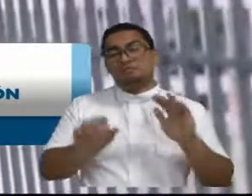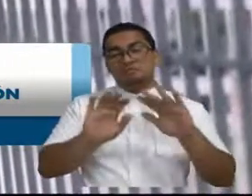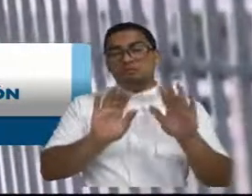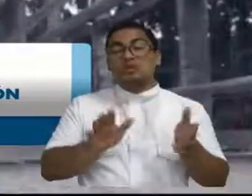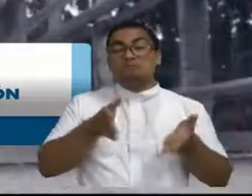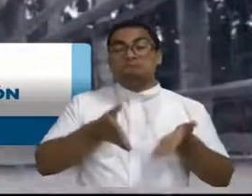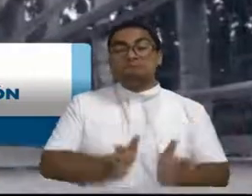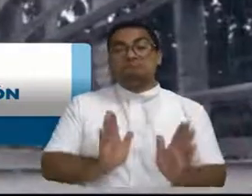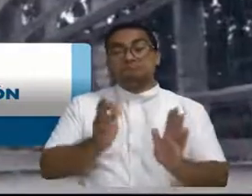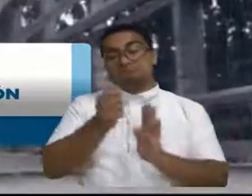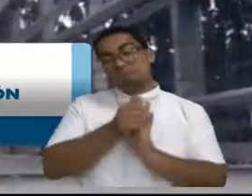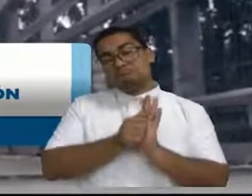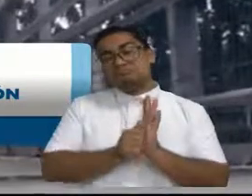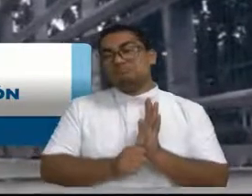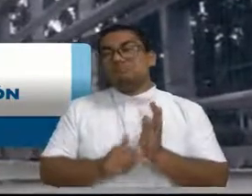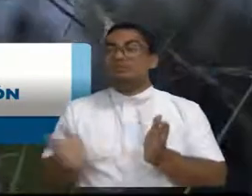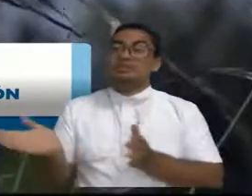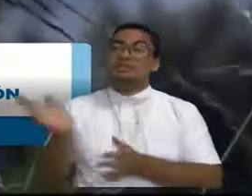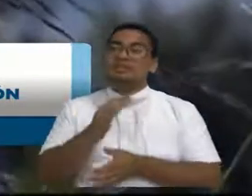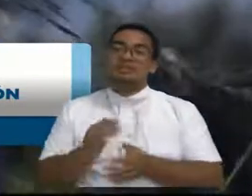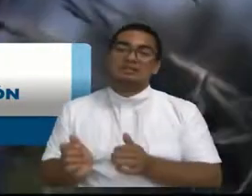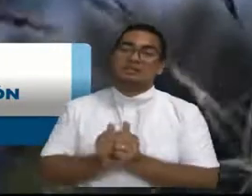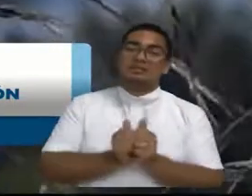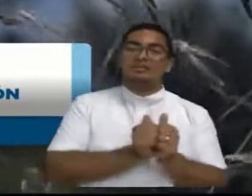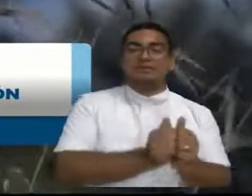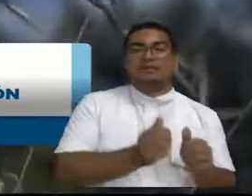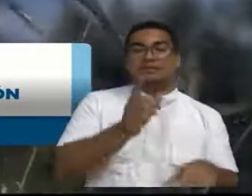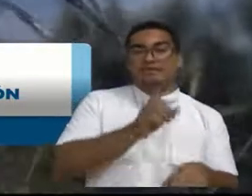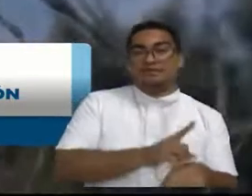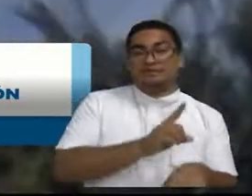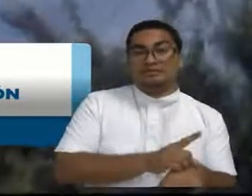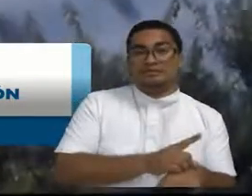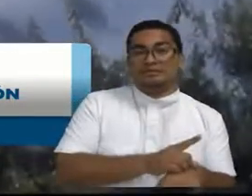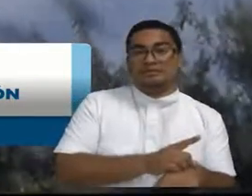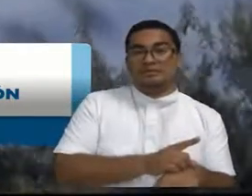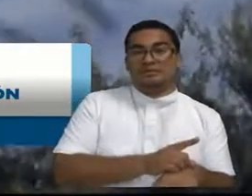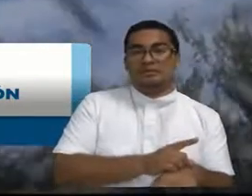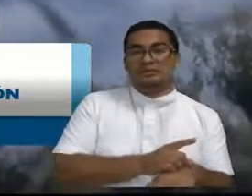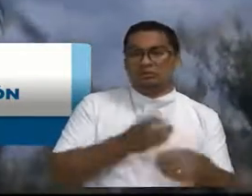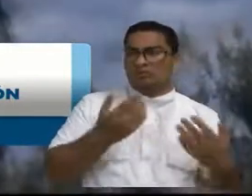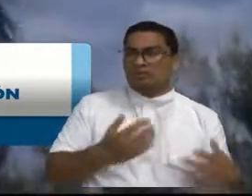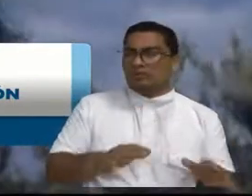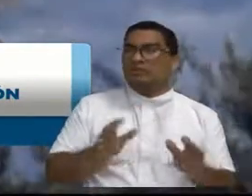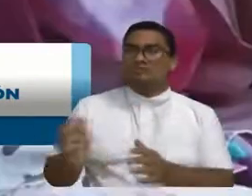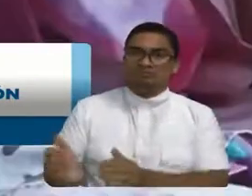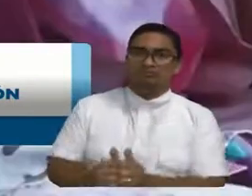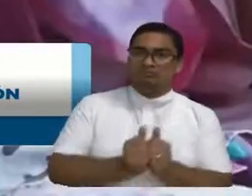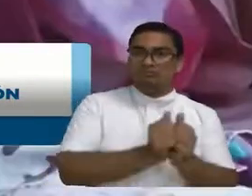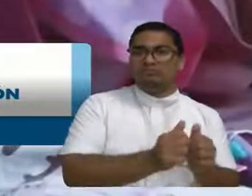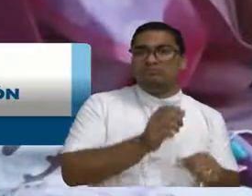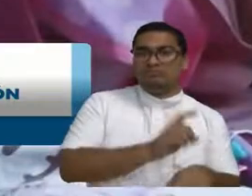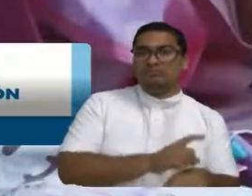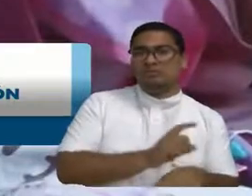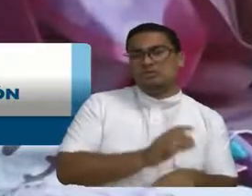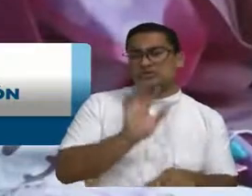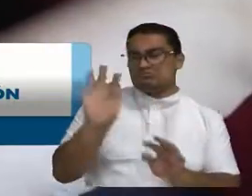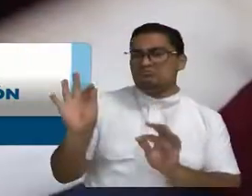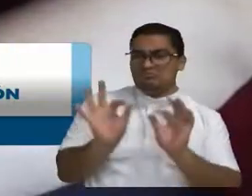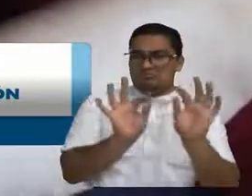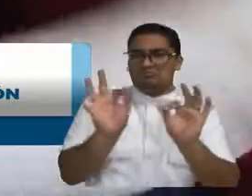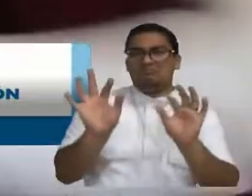luz, llevan a esas mujeres al médico. ¿Se presentan esos casos muy a menudo o son pocas las